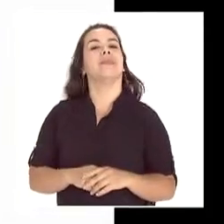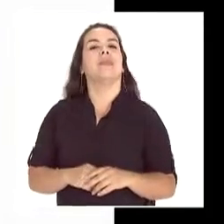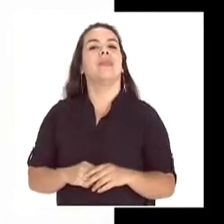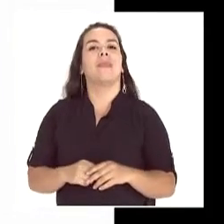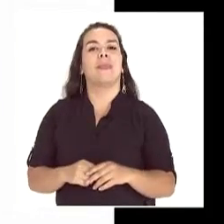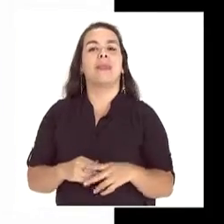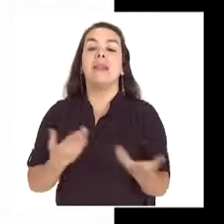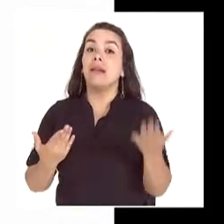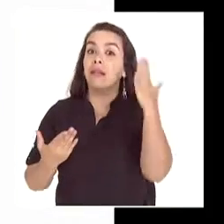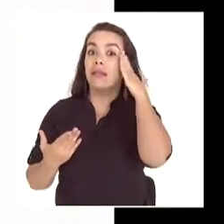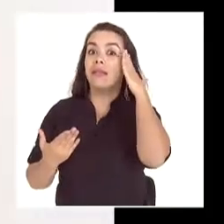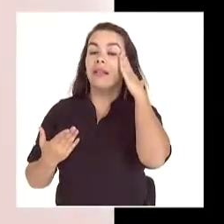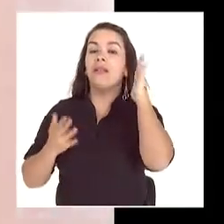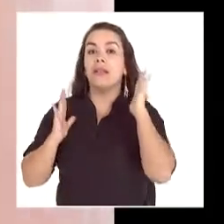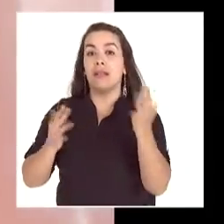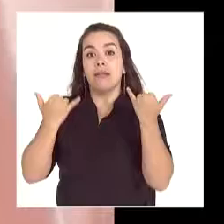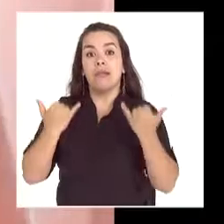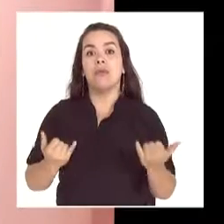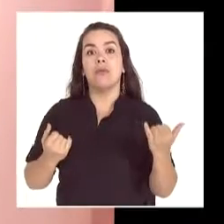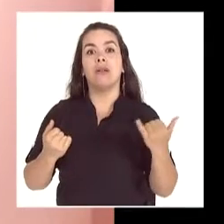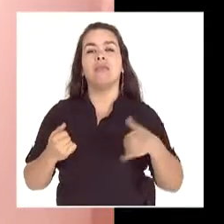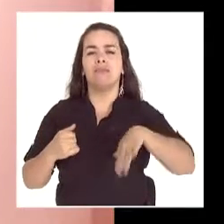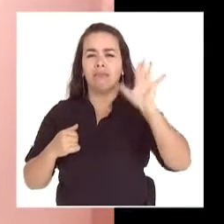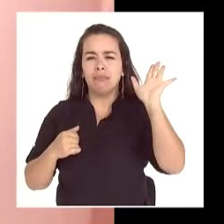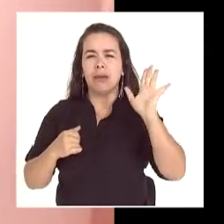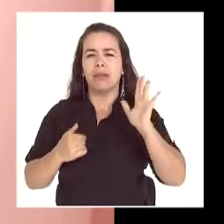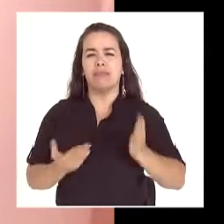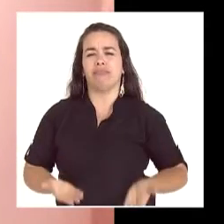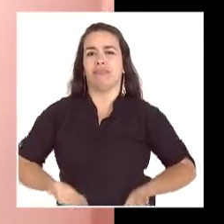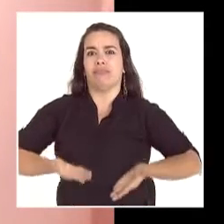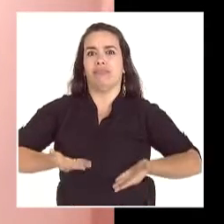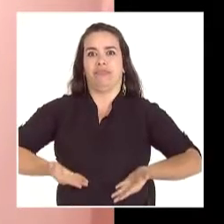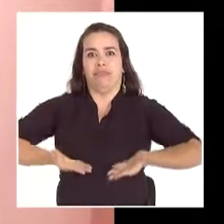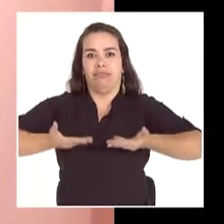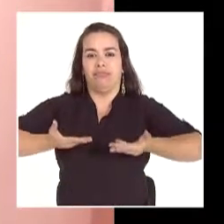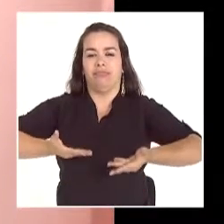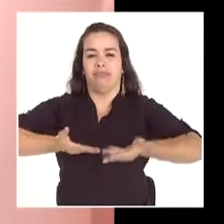hipertensión arterial es el incremento de las cifras tensionales